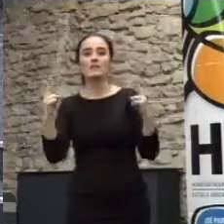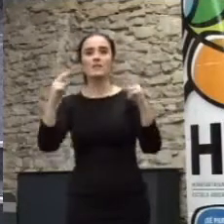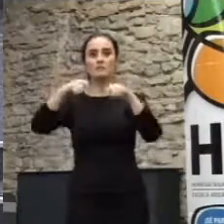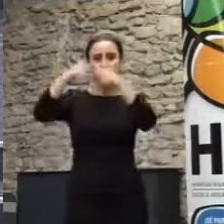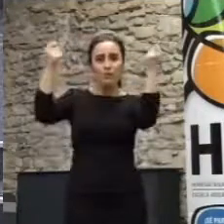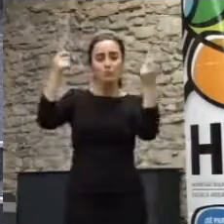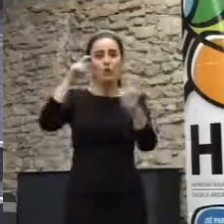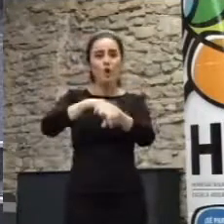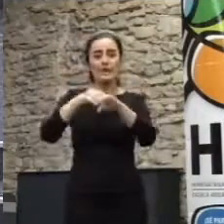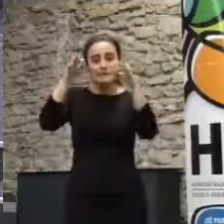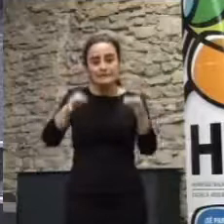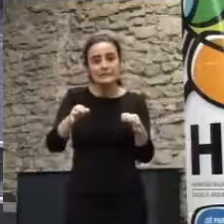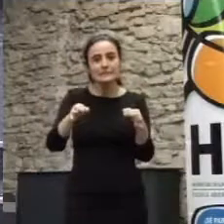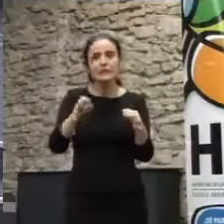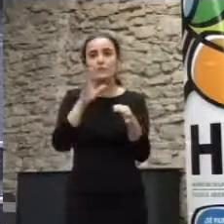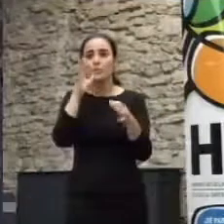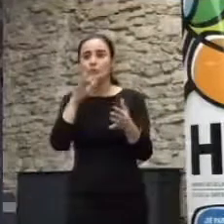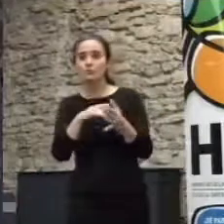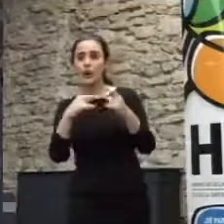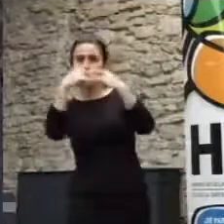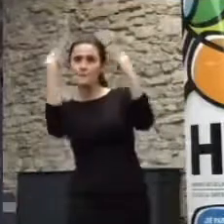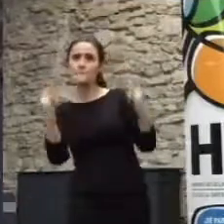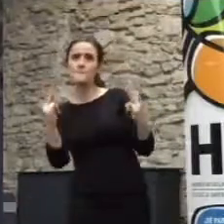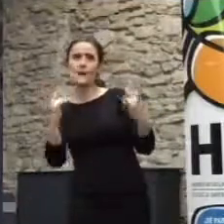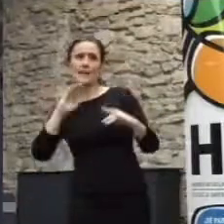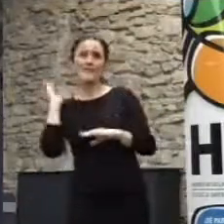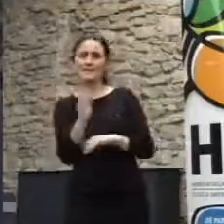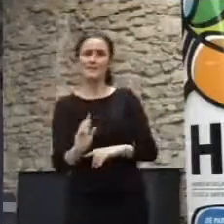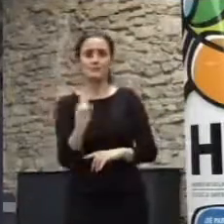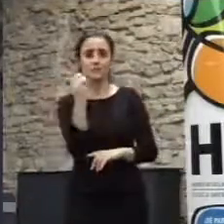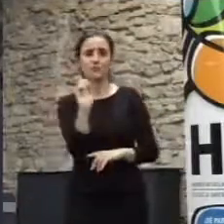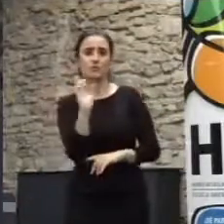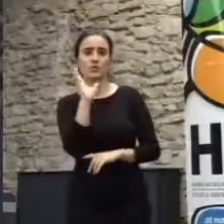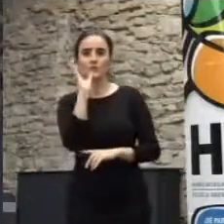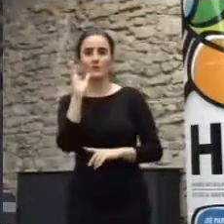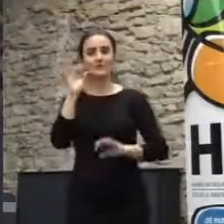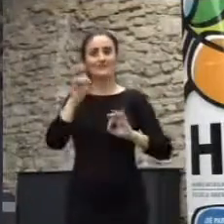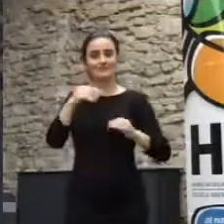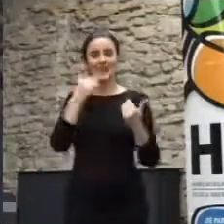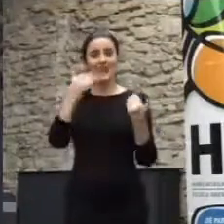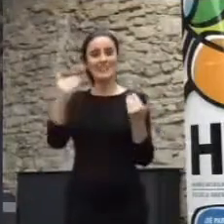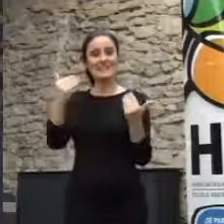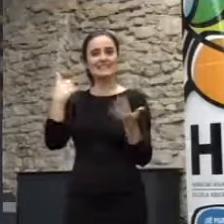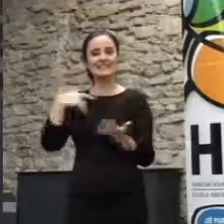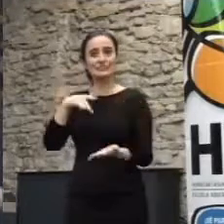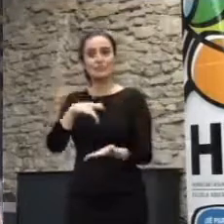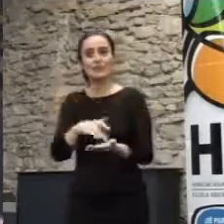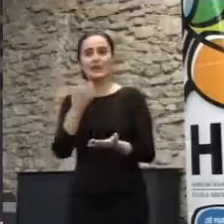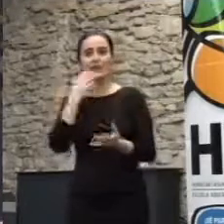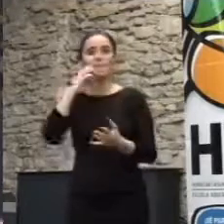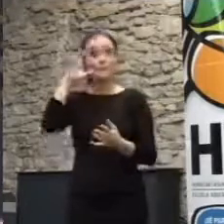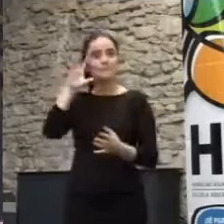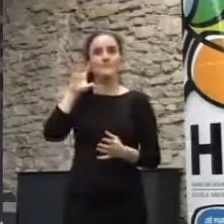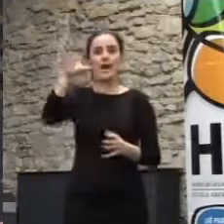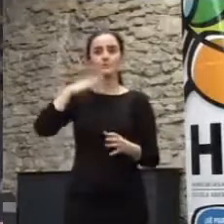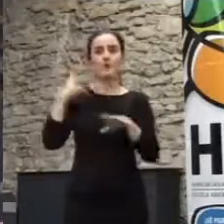sean técnicamente mejor o vayamos a hacer más daño a esta hora, sino porque así van a salir en este determinado país a esa hora,